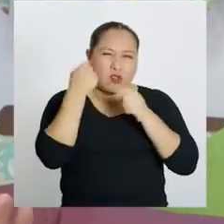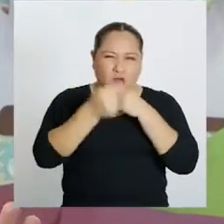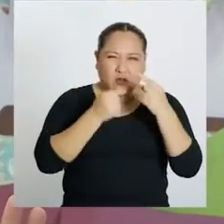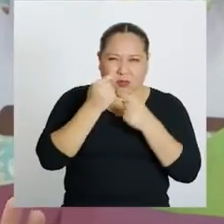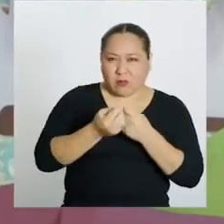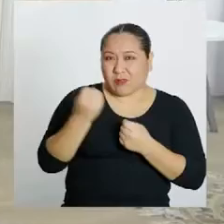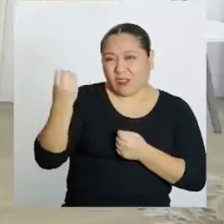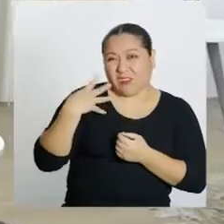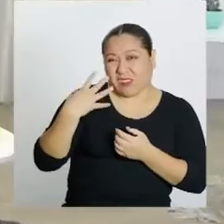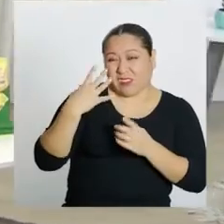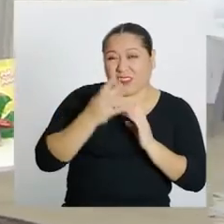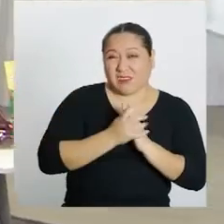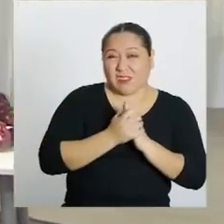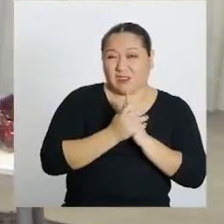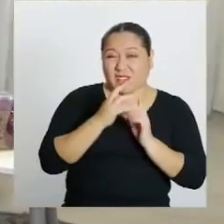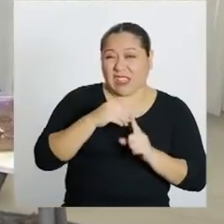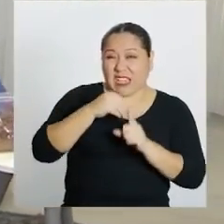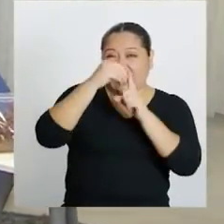los expertos.